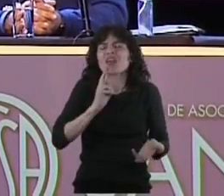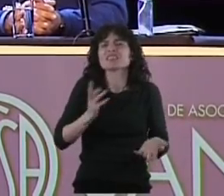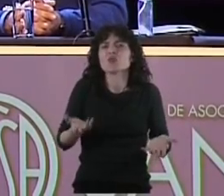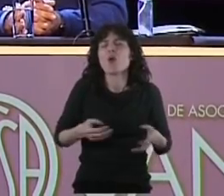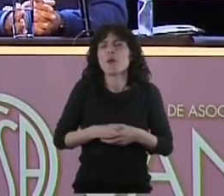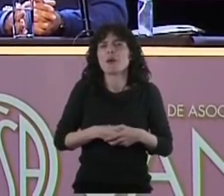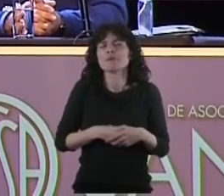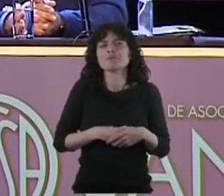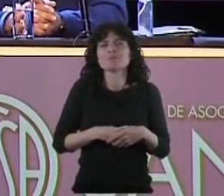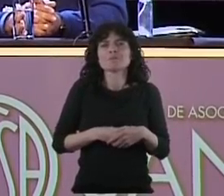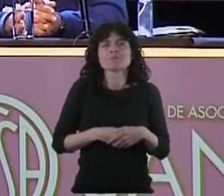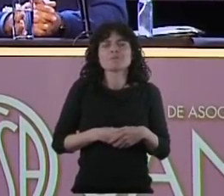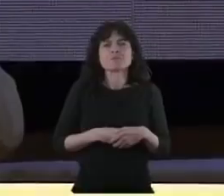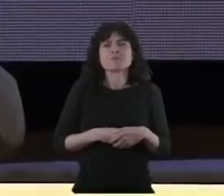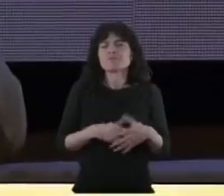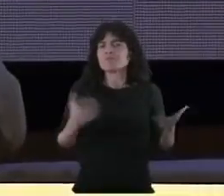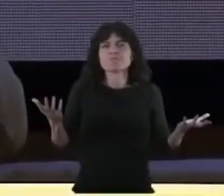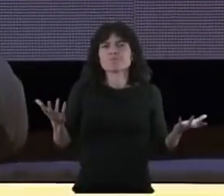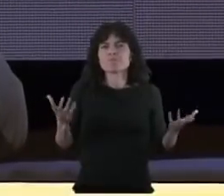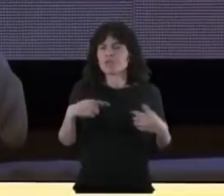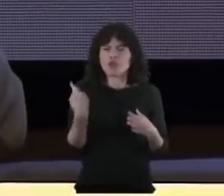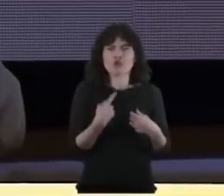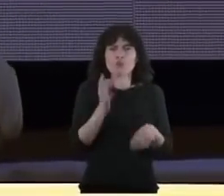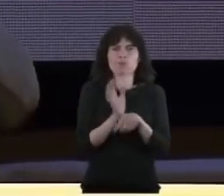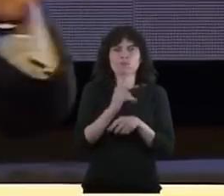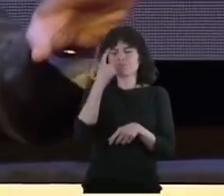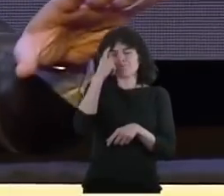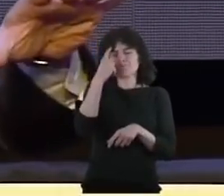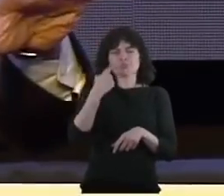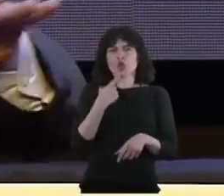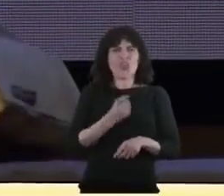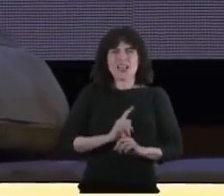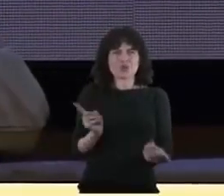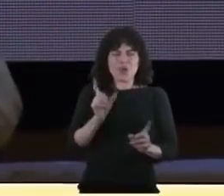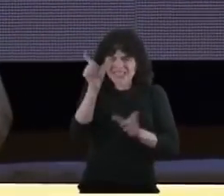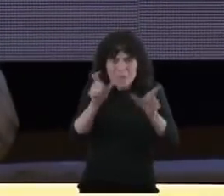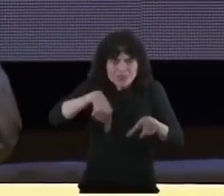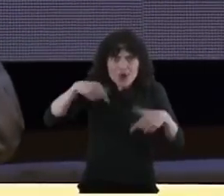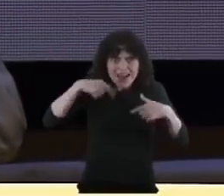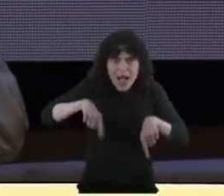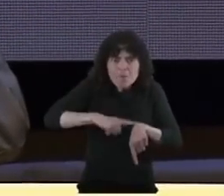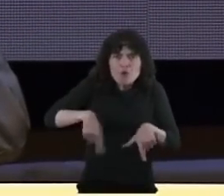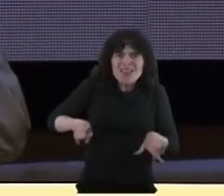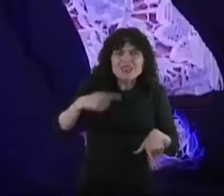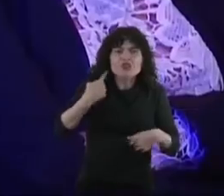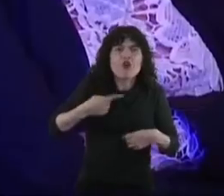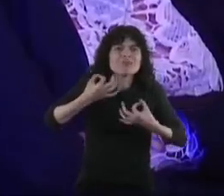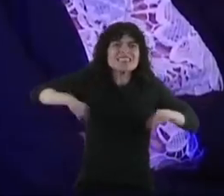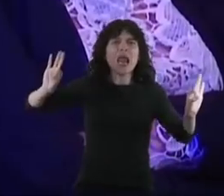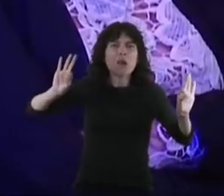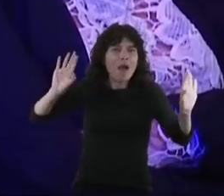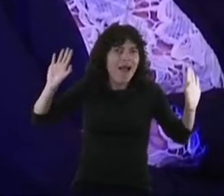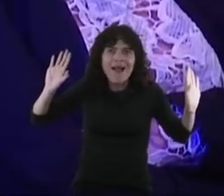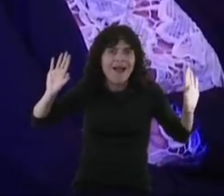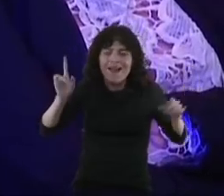COVID-19. No nos hemos dado cuenta, nosotros, todos los que estamos acá, todos los que quedamos en pie,